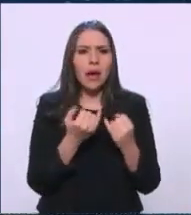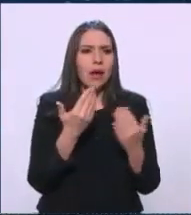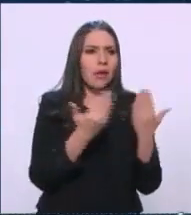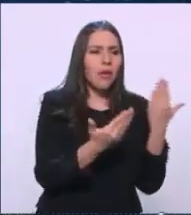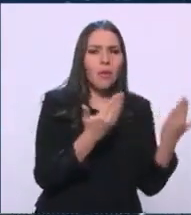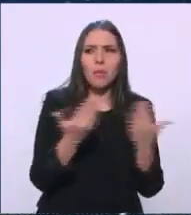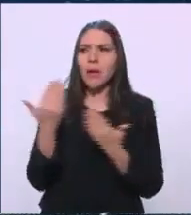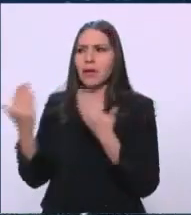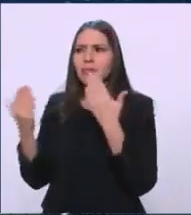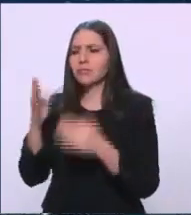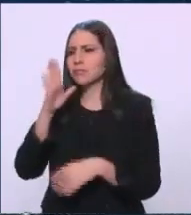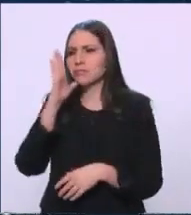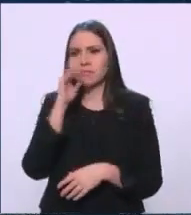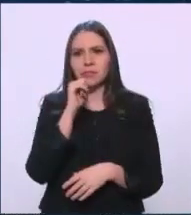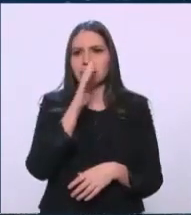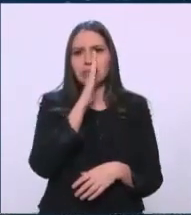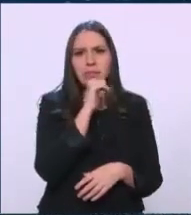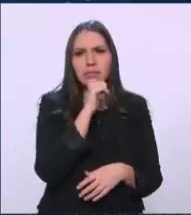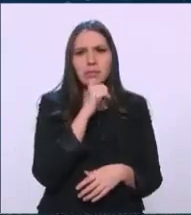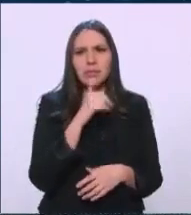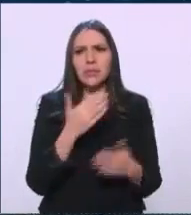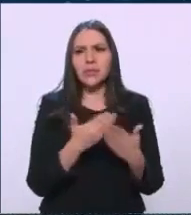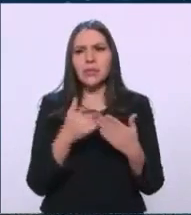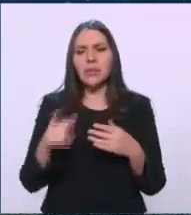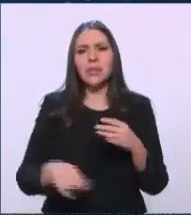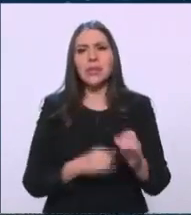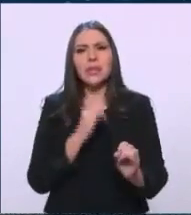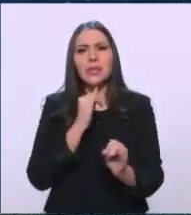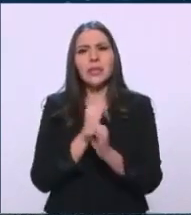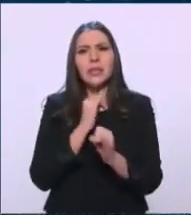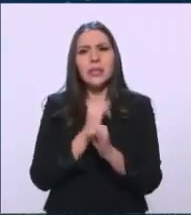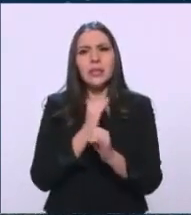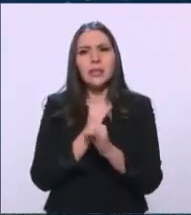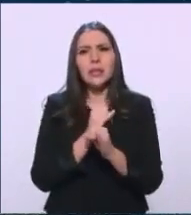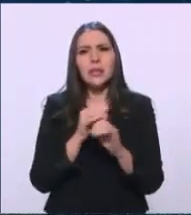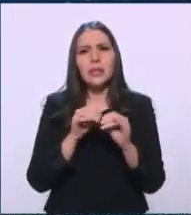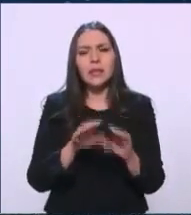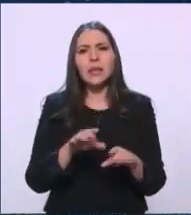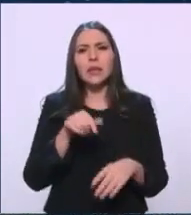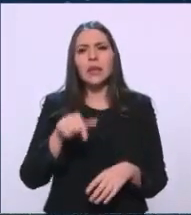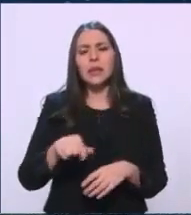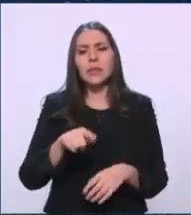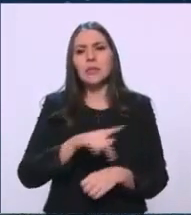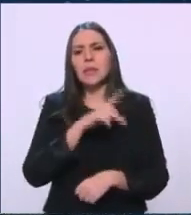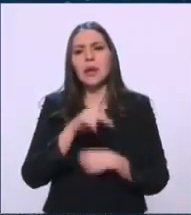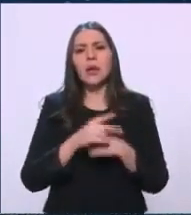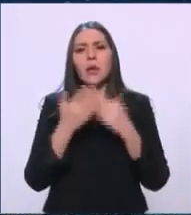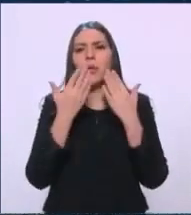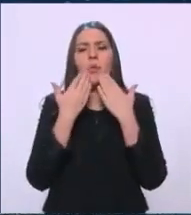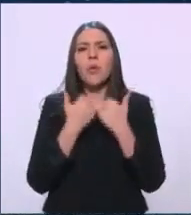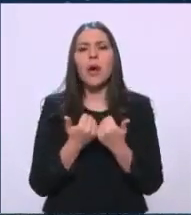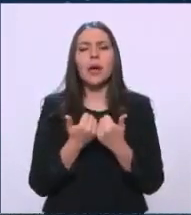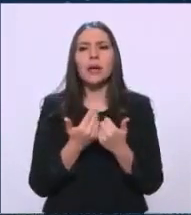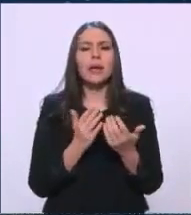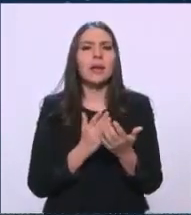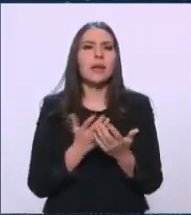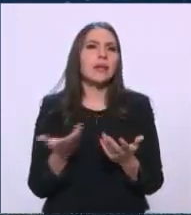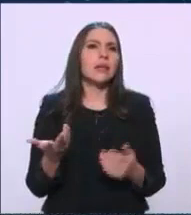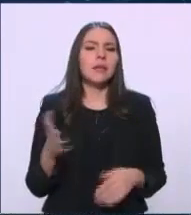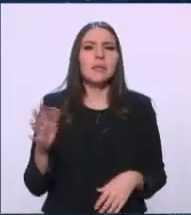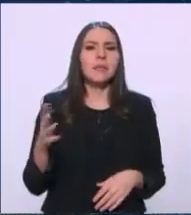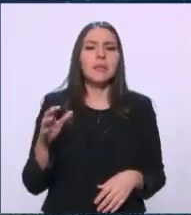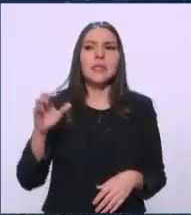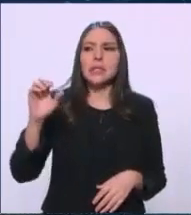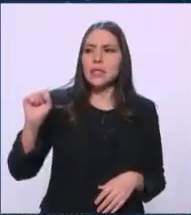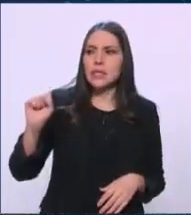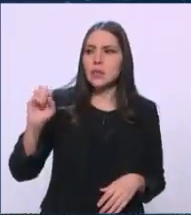sea, todas las menciones por internet, siento ponerlo así, en un país que no tiene acceso más del